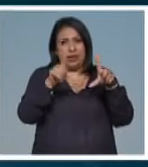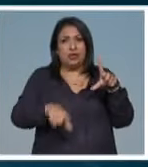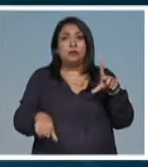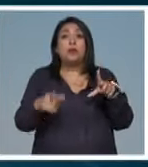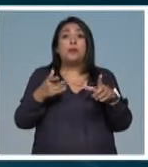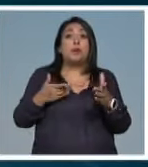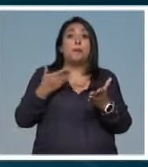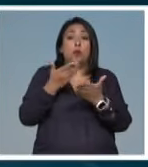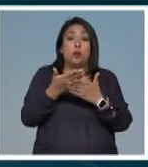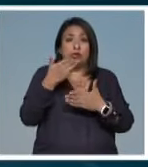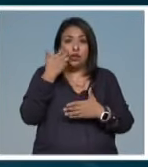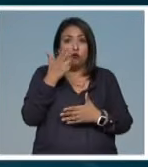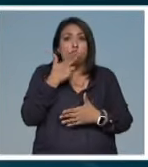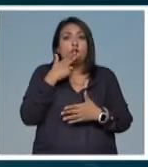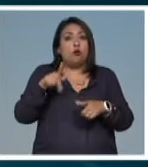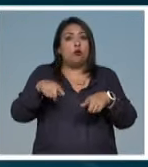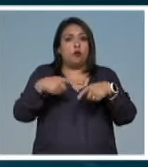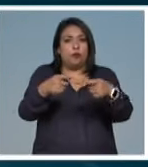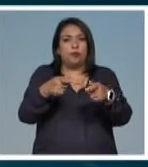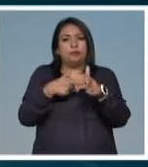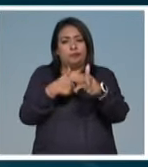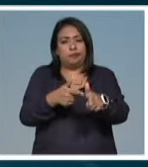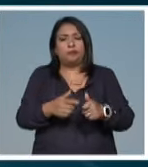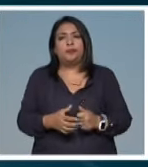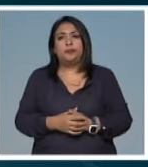Una iniciativa busca preservar su legado.